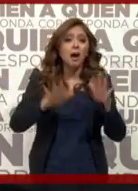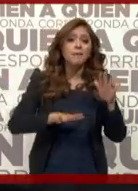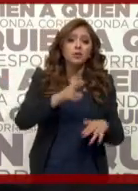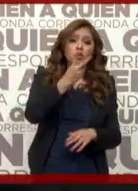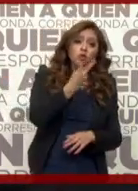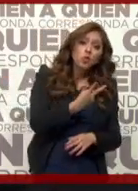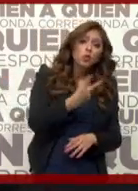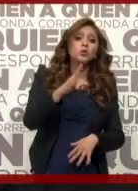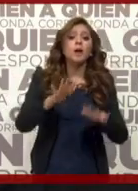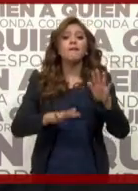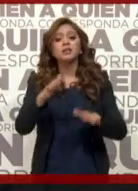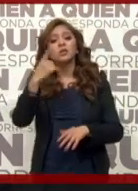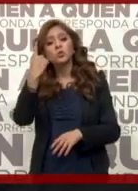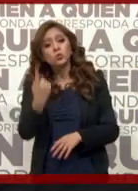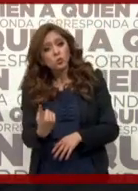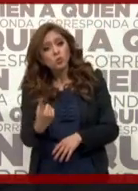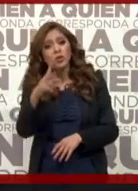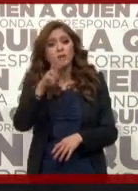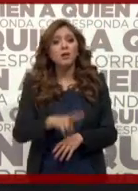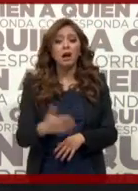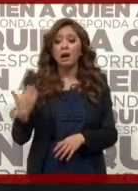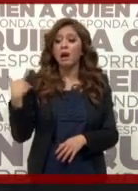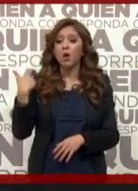a veces nada más le hago una. Ahorita tiene 8 días